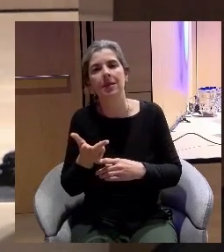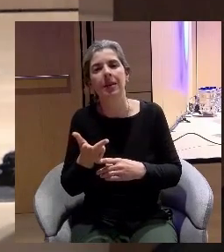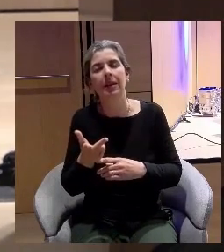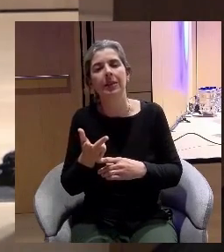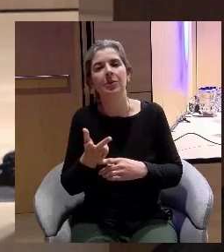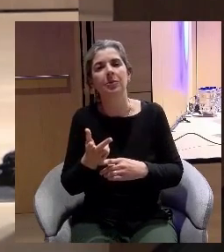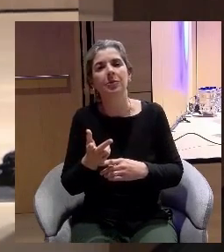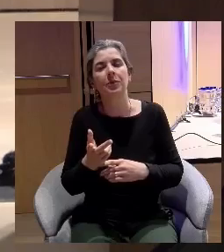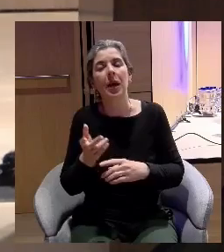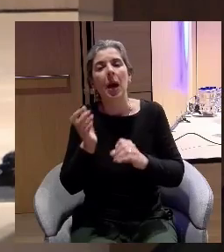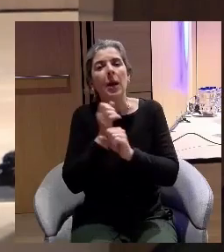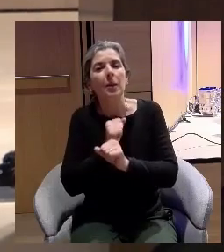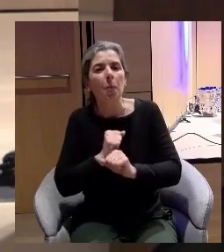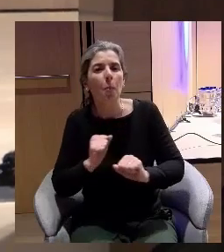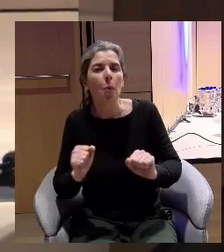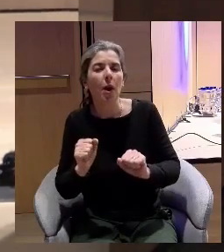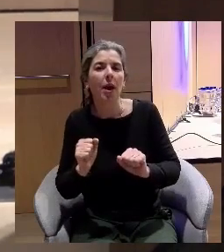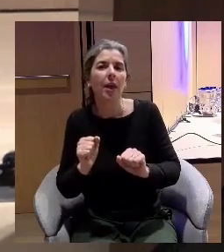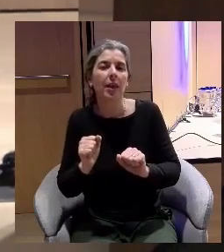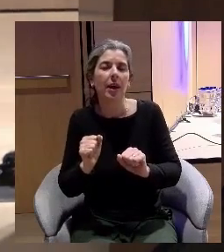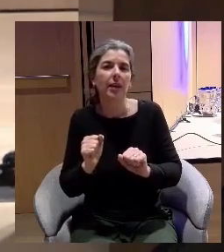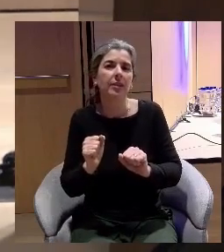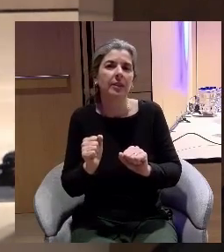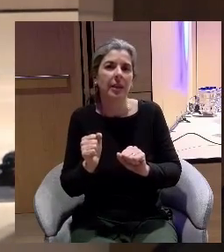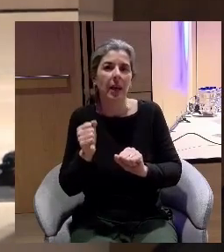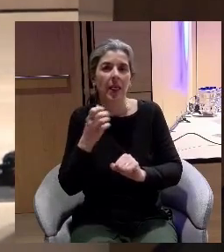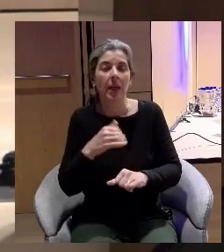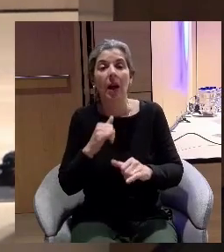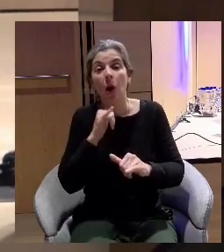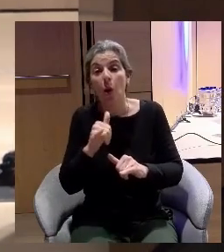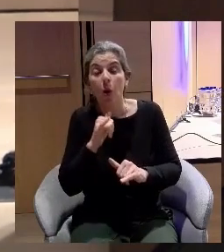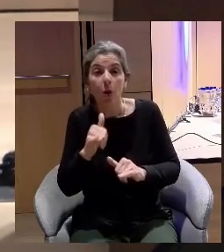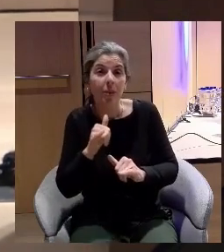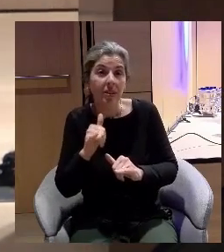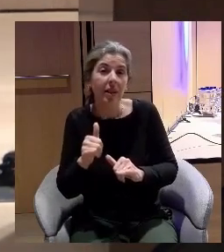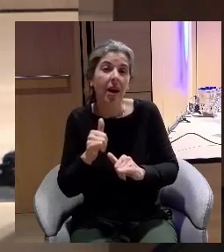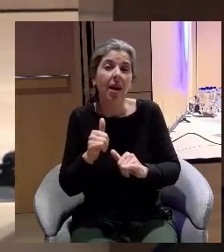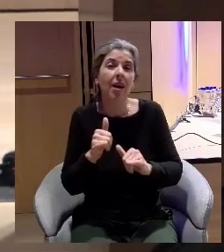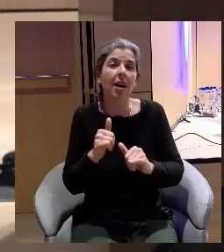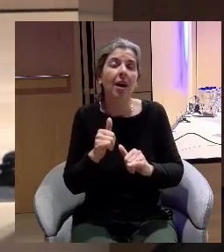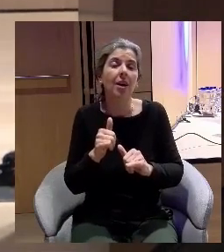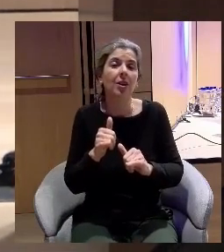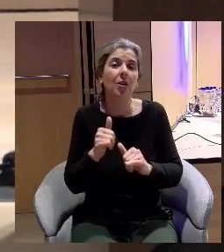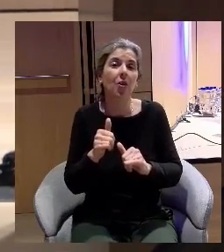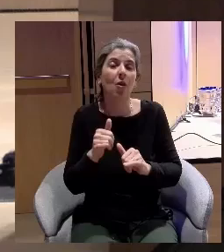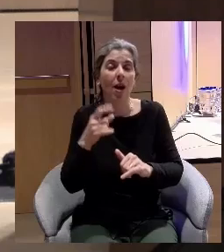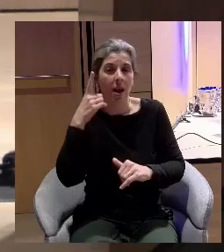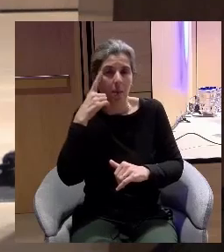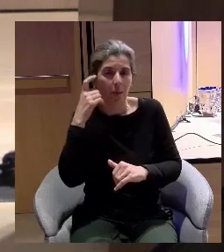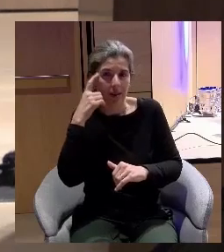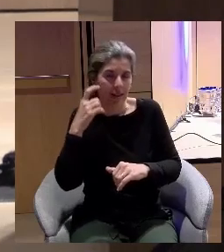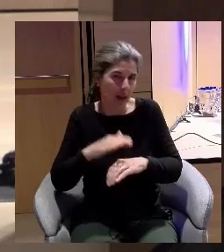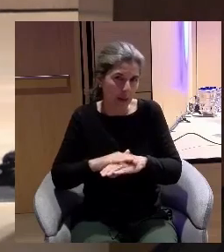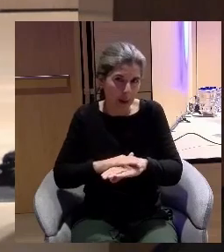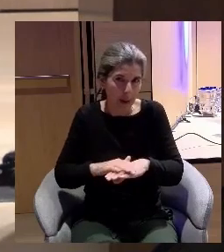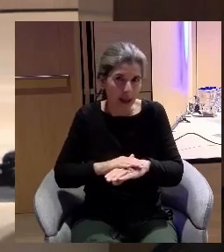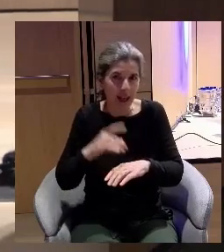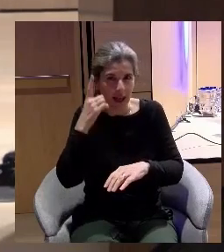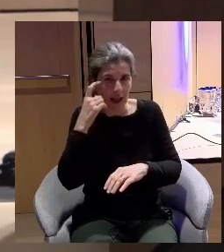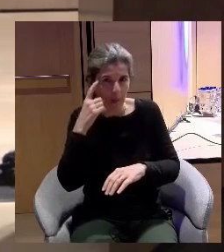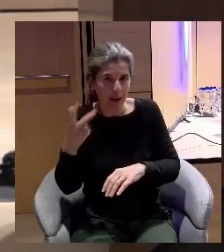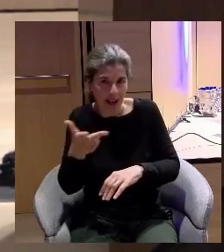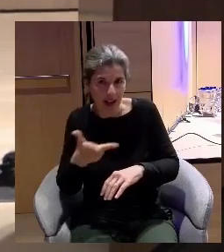dejarnos un comentario o una reflexión final en base a la experiencia que han tenido en integrar justamente